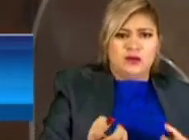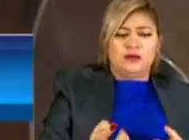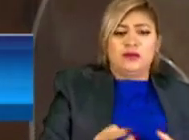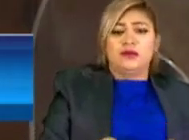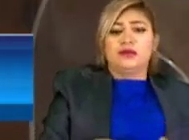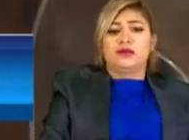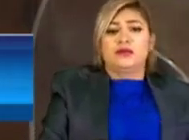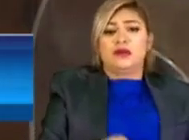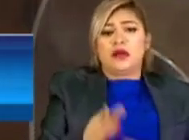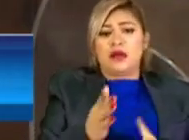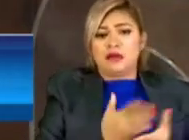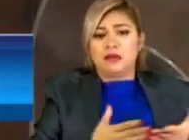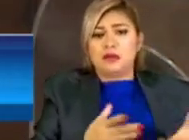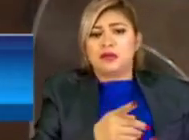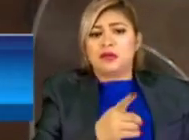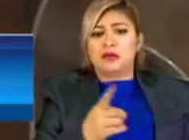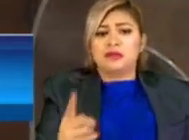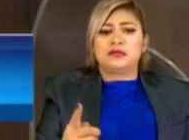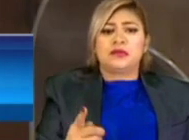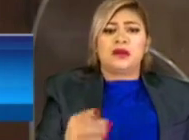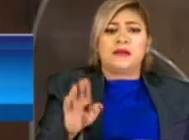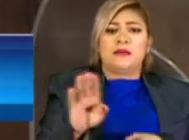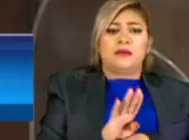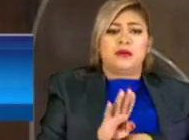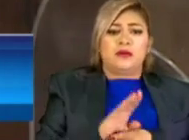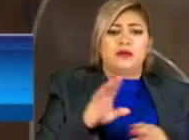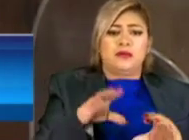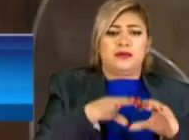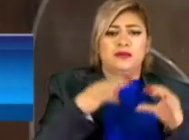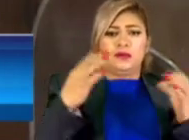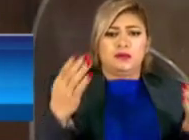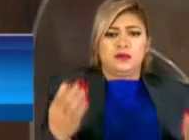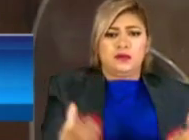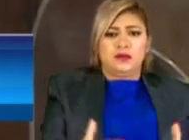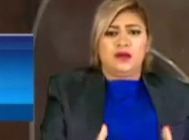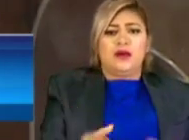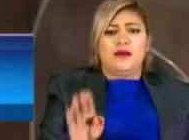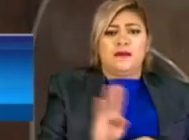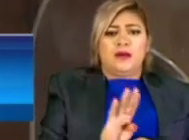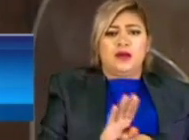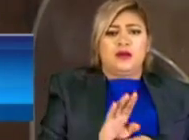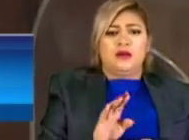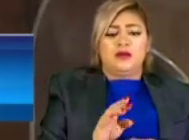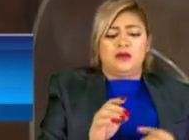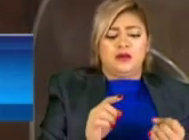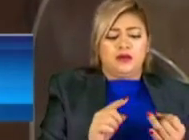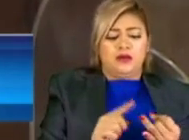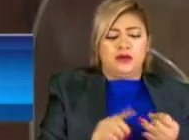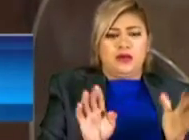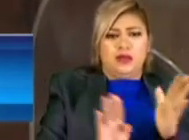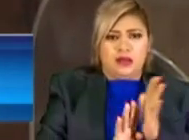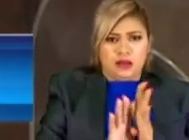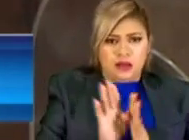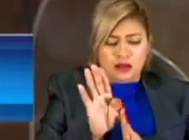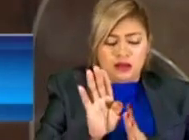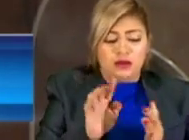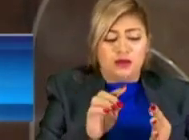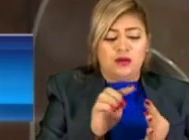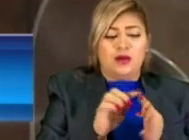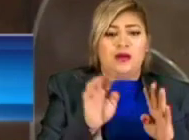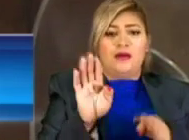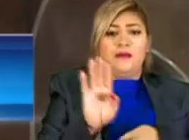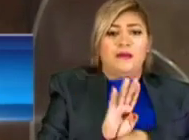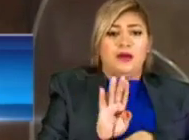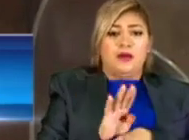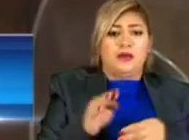Algunos de ellos, como el Banco Mundial, el Banco Interamericano de Desarrollo y el Banco de Desarrollo